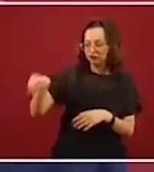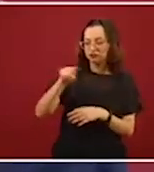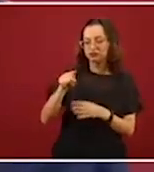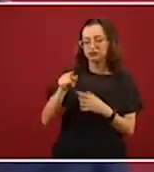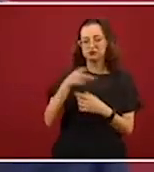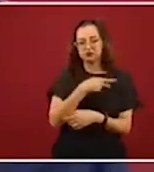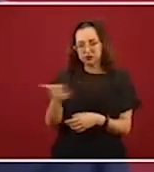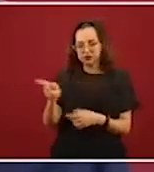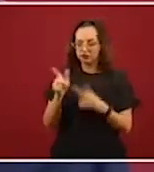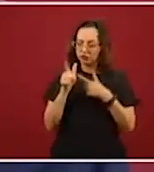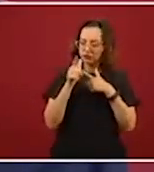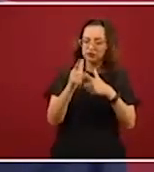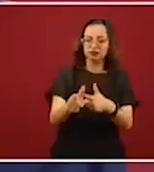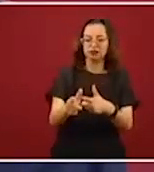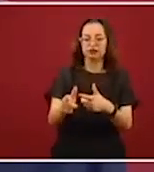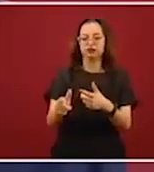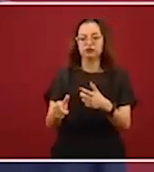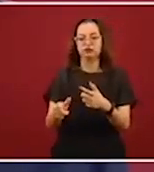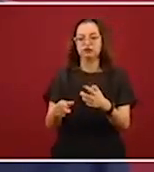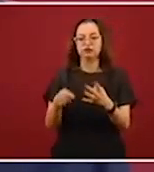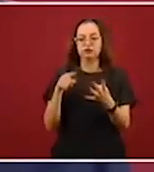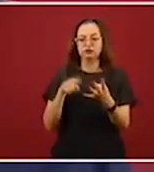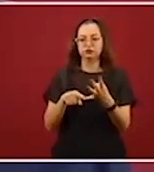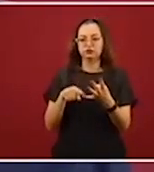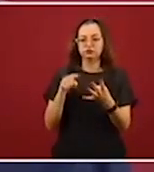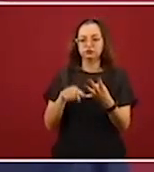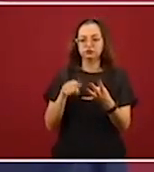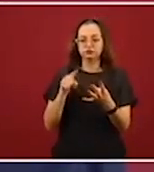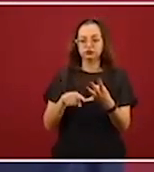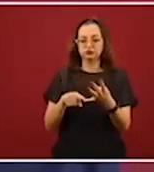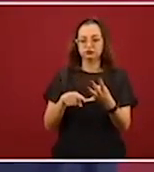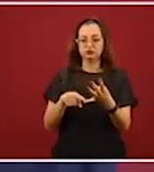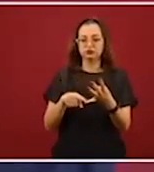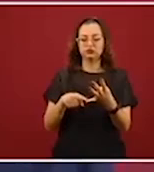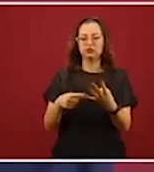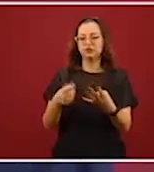y la atención médica y los medicamentos gratuitos.